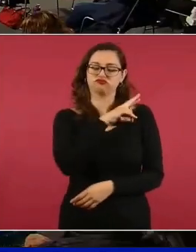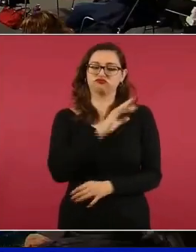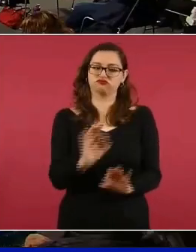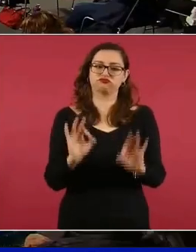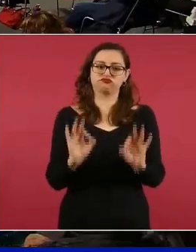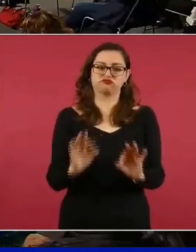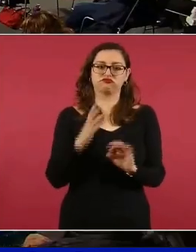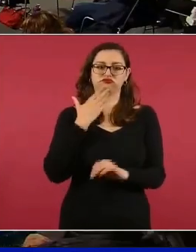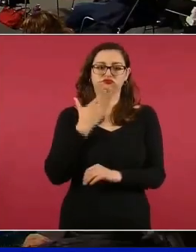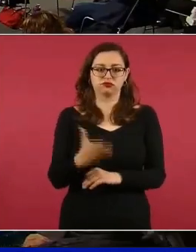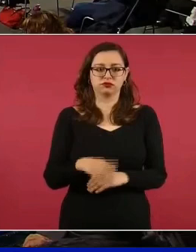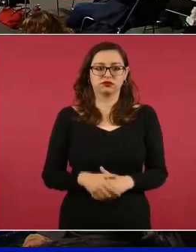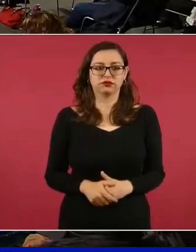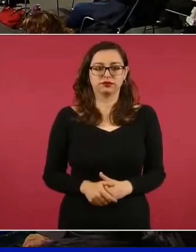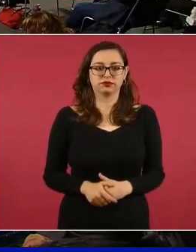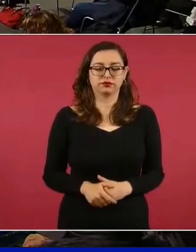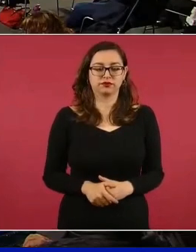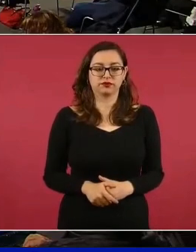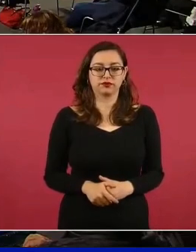Esto